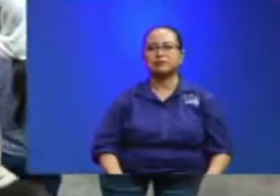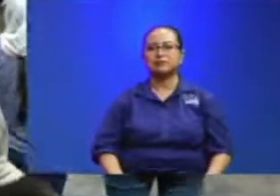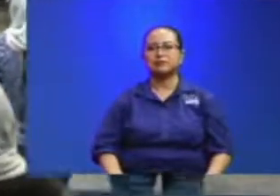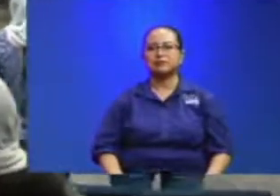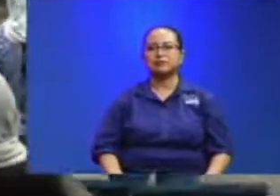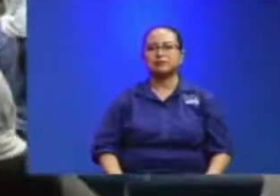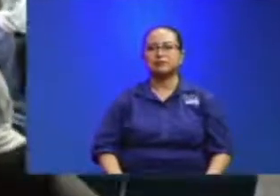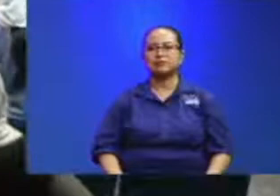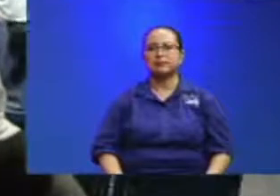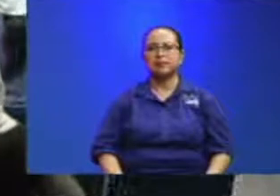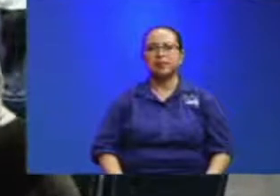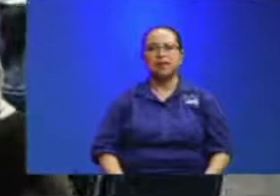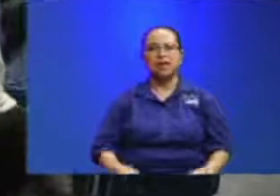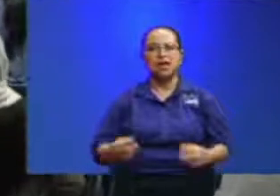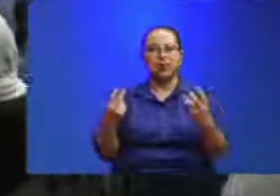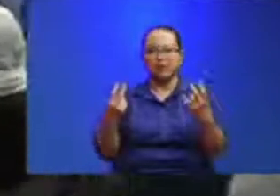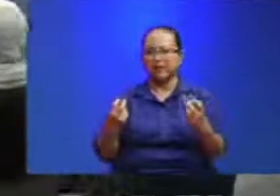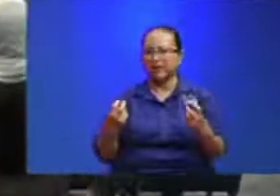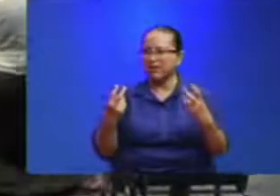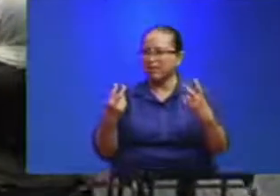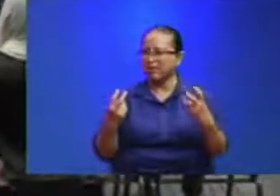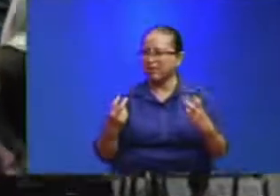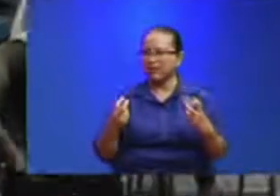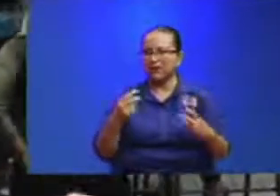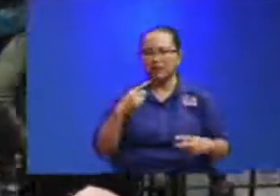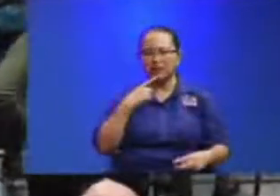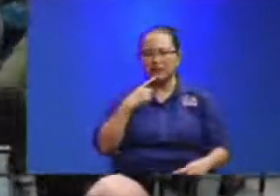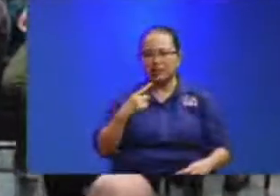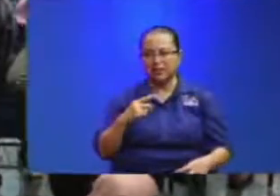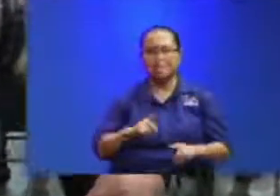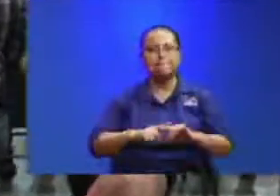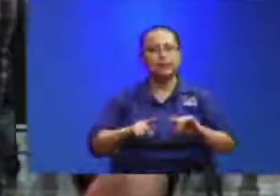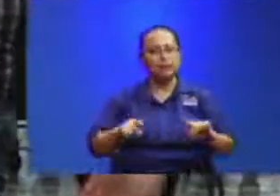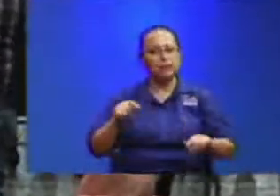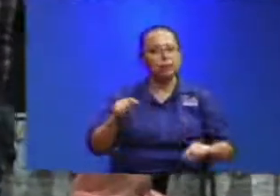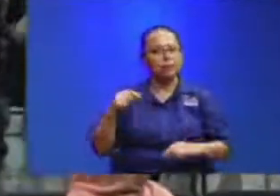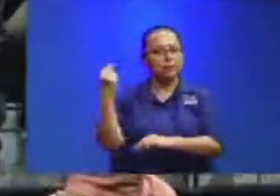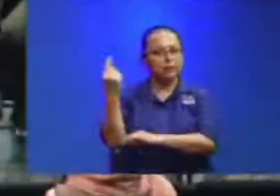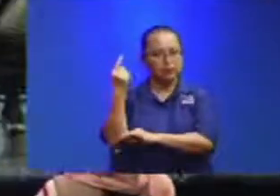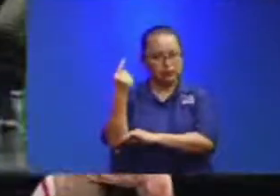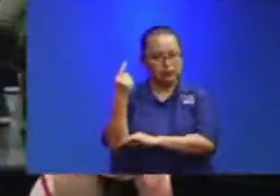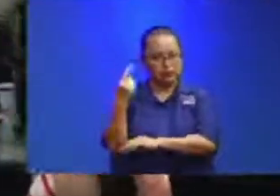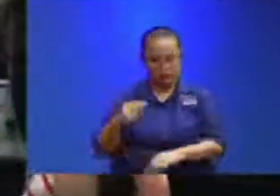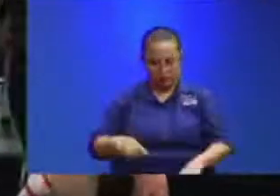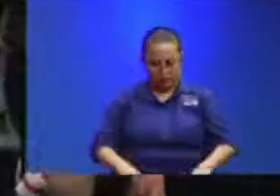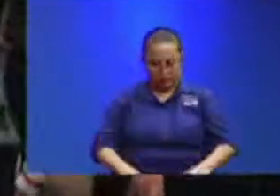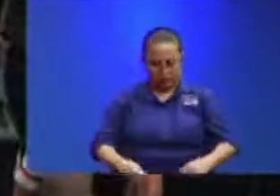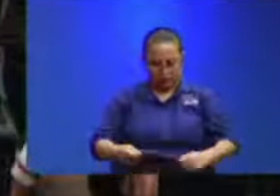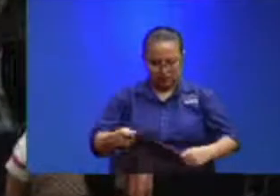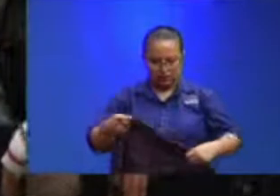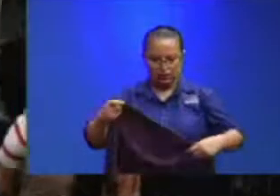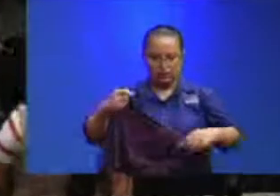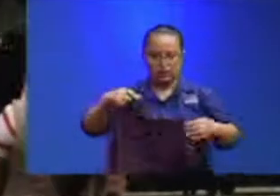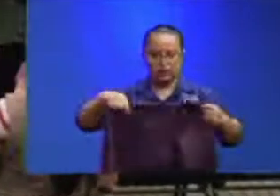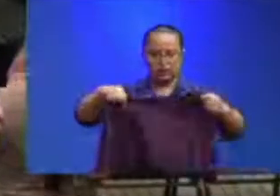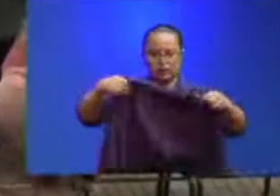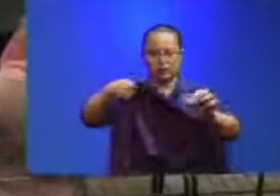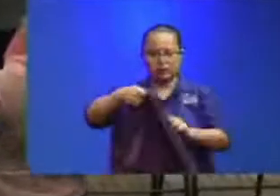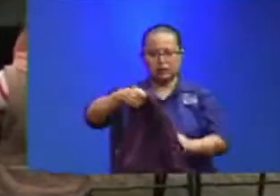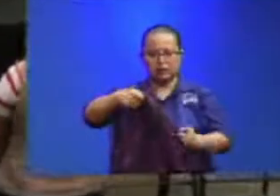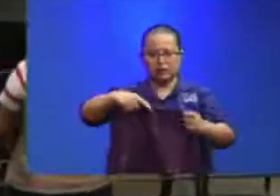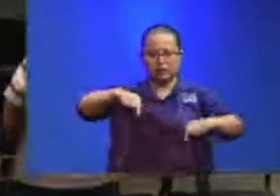gusta mucho poner a repetir a la gente diga conmigo tal cosa pero eso es bien importante y entonces si quiero que